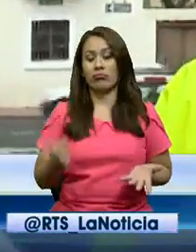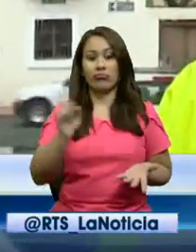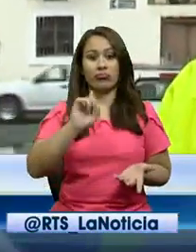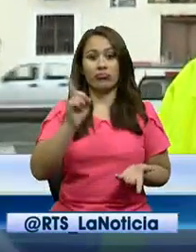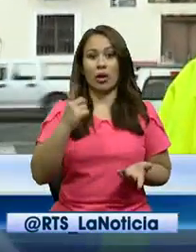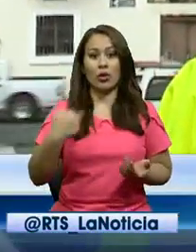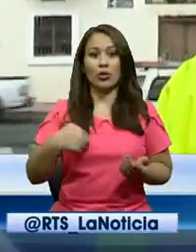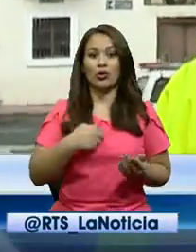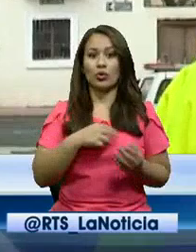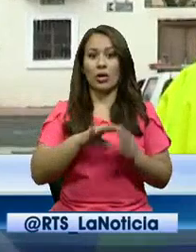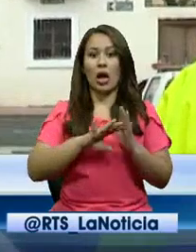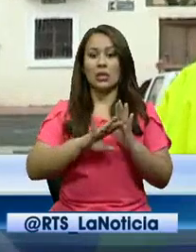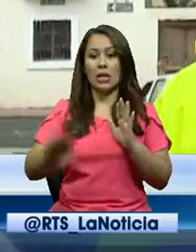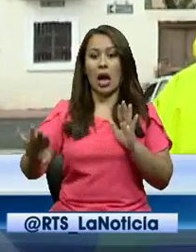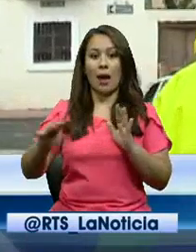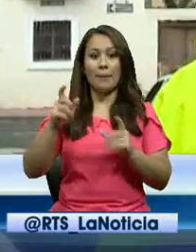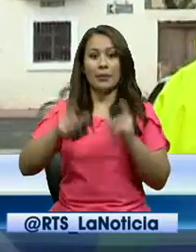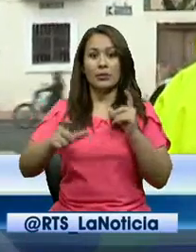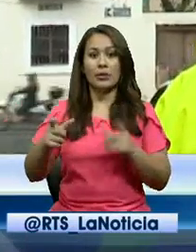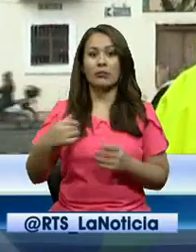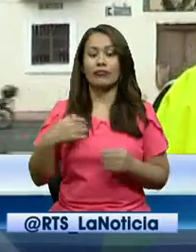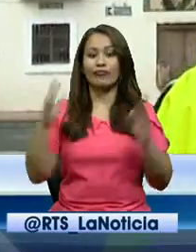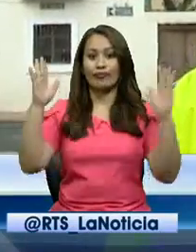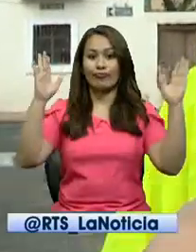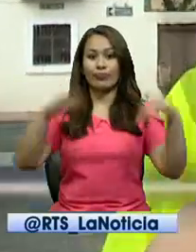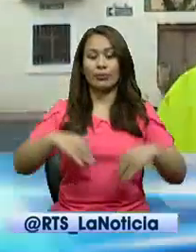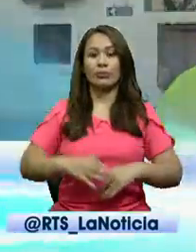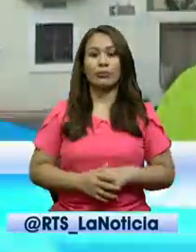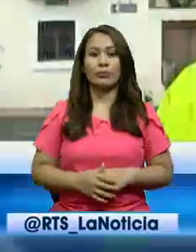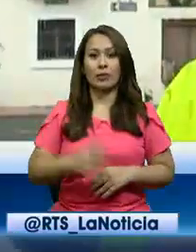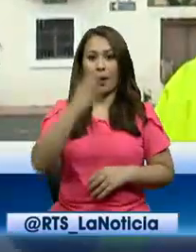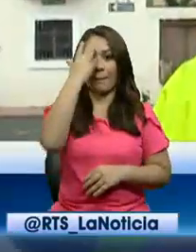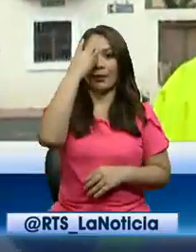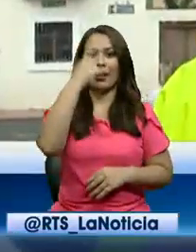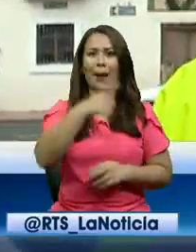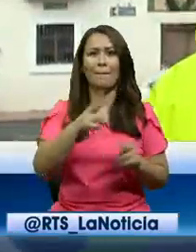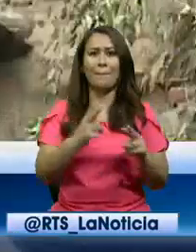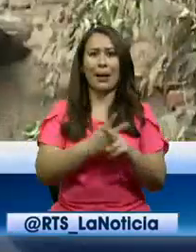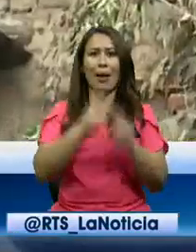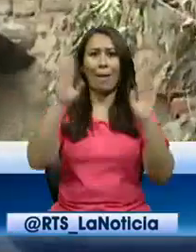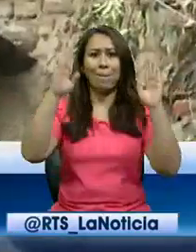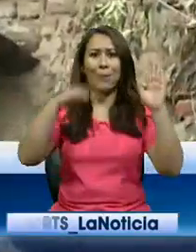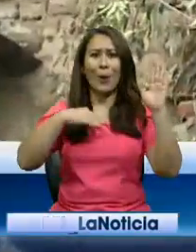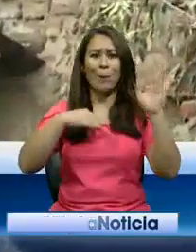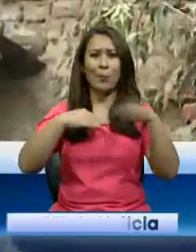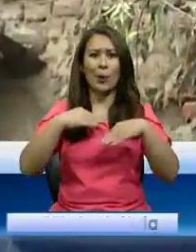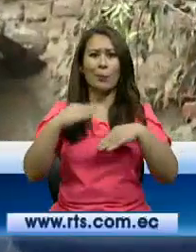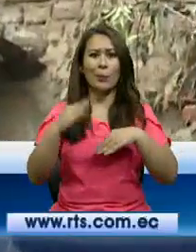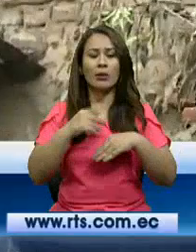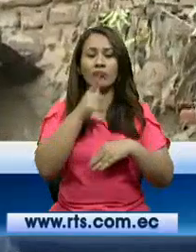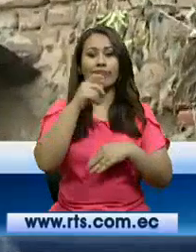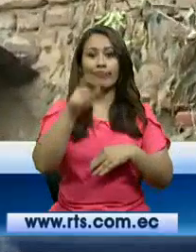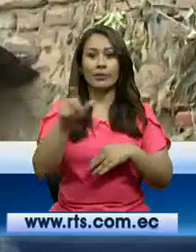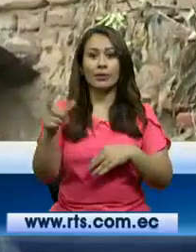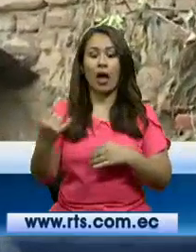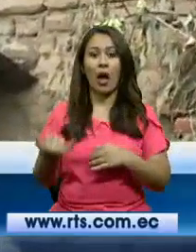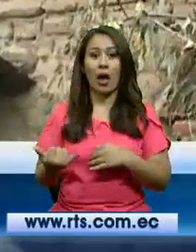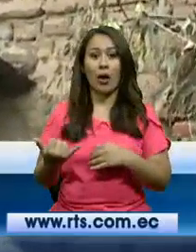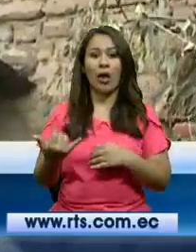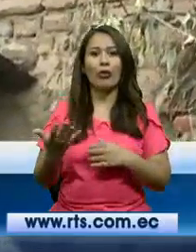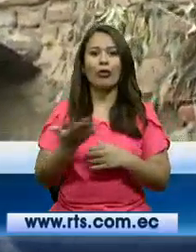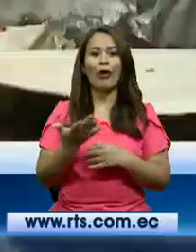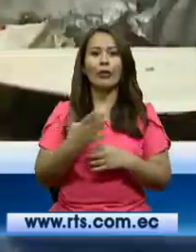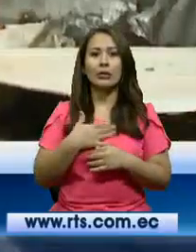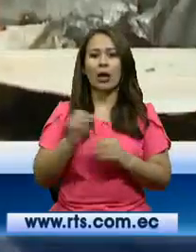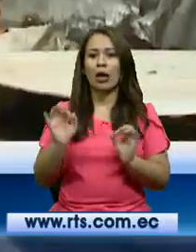evacuar la familia e impermeabilizar la cubierta, porque tenemos el riesgo de que colapse. Los miembros de esta familia se encuentran fuera